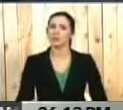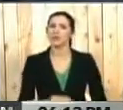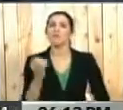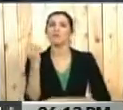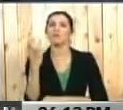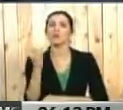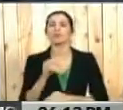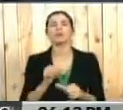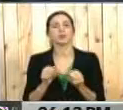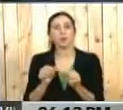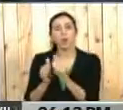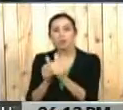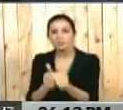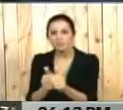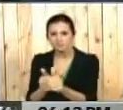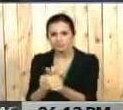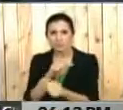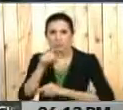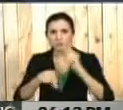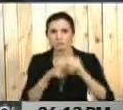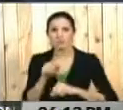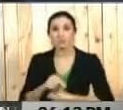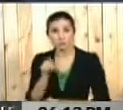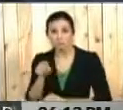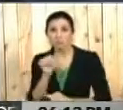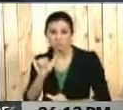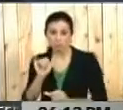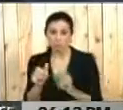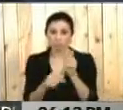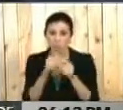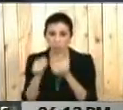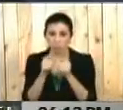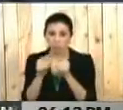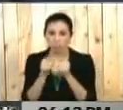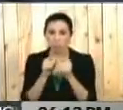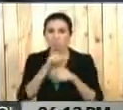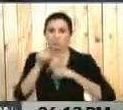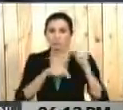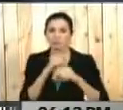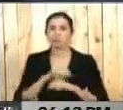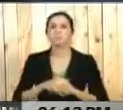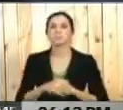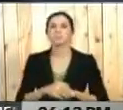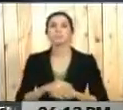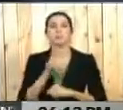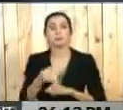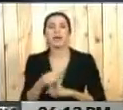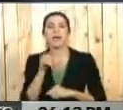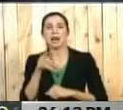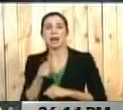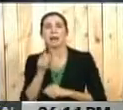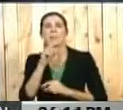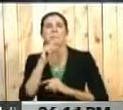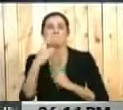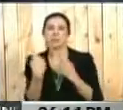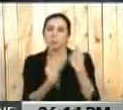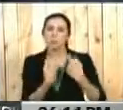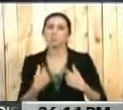Tengo que seguirlo y tiene su cuenta Twitter manejada por usted, ¿cierto? Sí, sí, así Germán es. Escarra M. Y ahí además se dirigen las